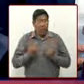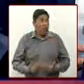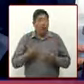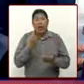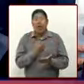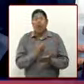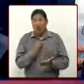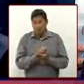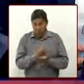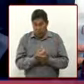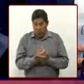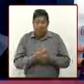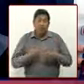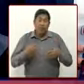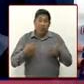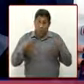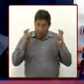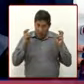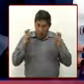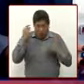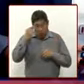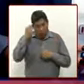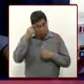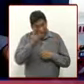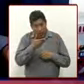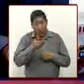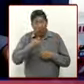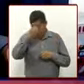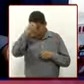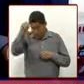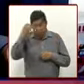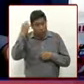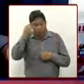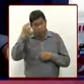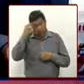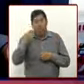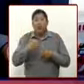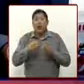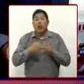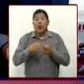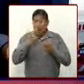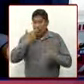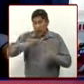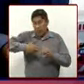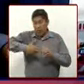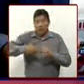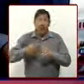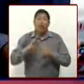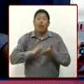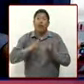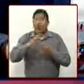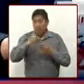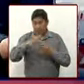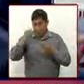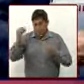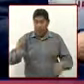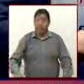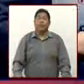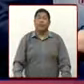la economía en debate, posición del gobierno, visión del gobierno en relación a los combustibles y a la falta de dólares.